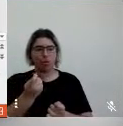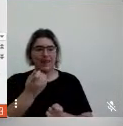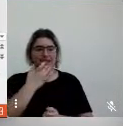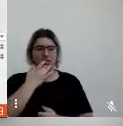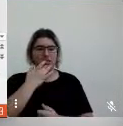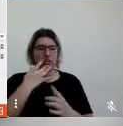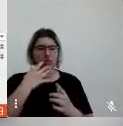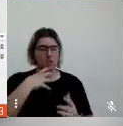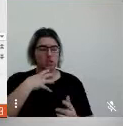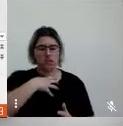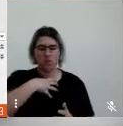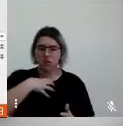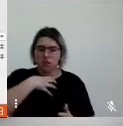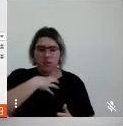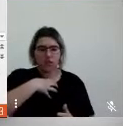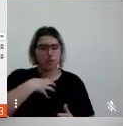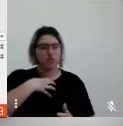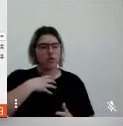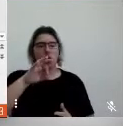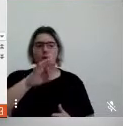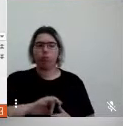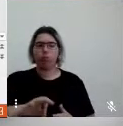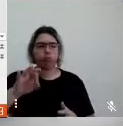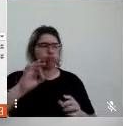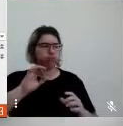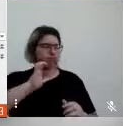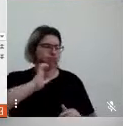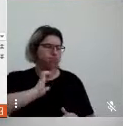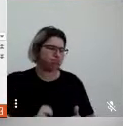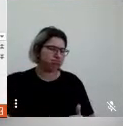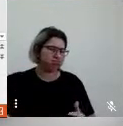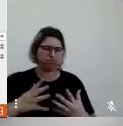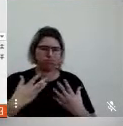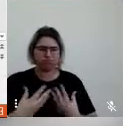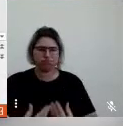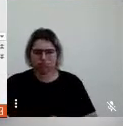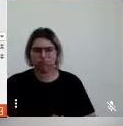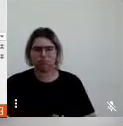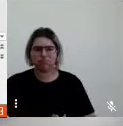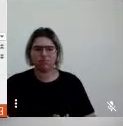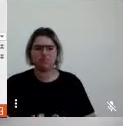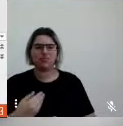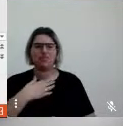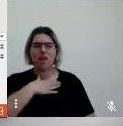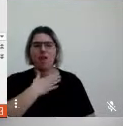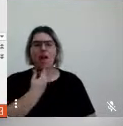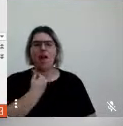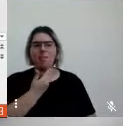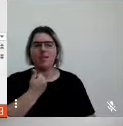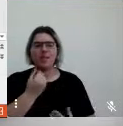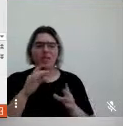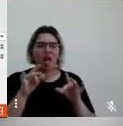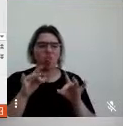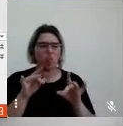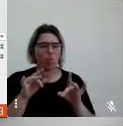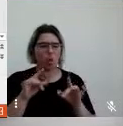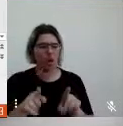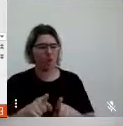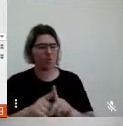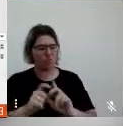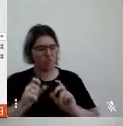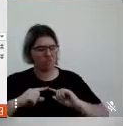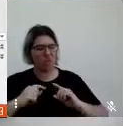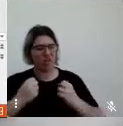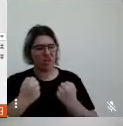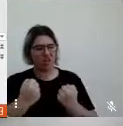que nos va a llamar es consumir el azúcar, ¿vale? Para aumentarnos la dopamina y sentirnos otra vez, pues, como con energía y con una sensación de